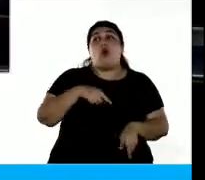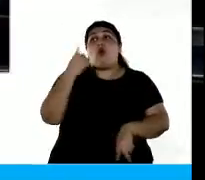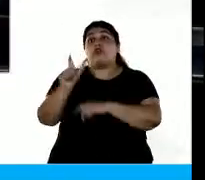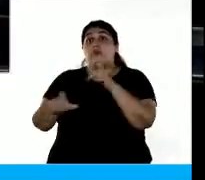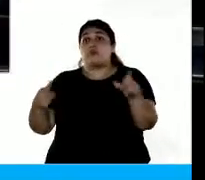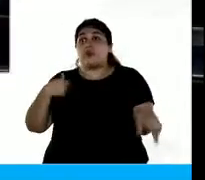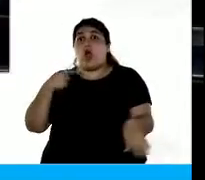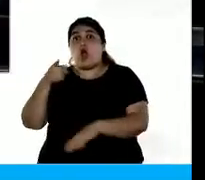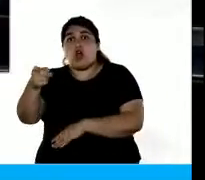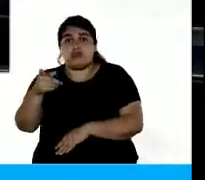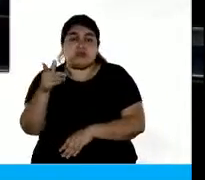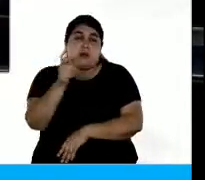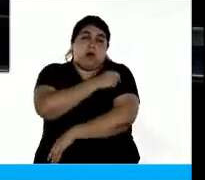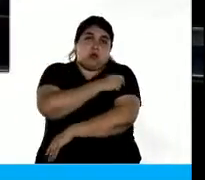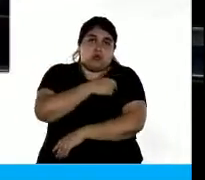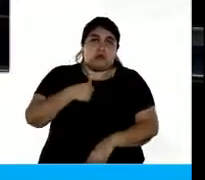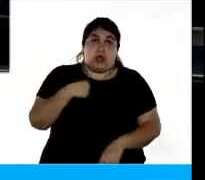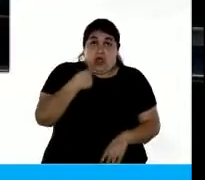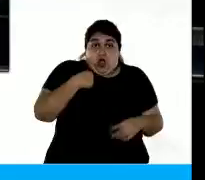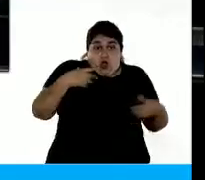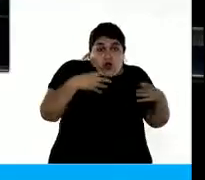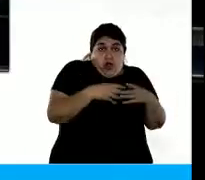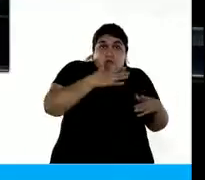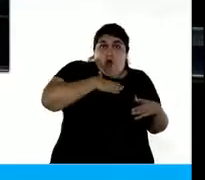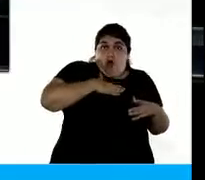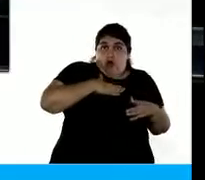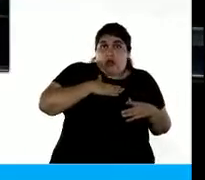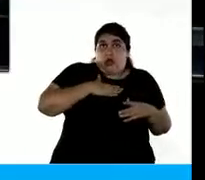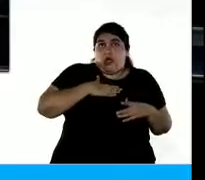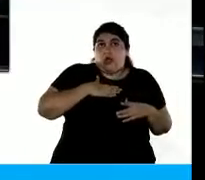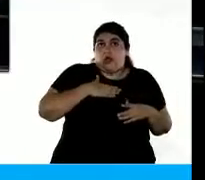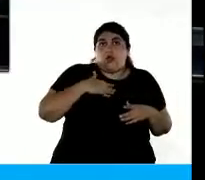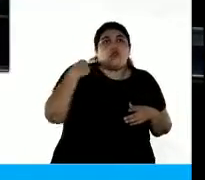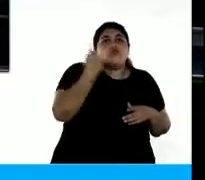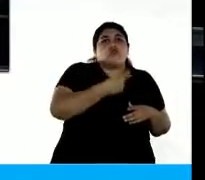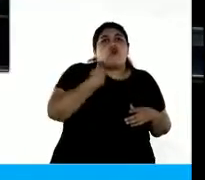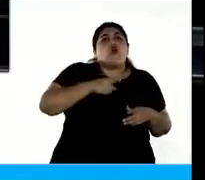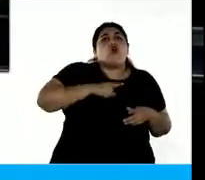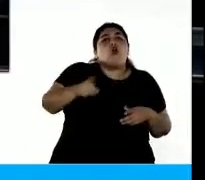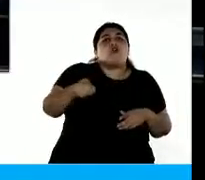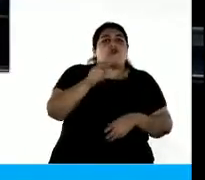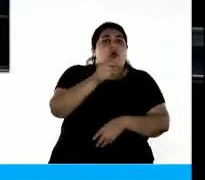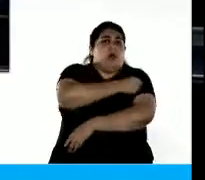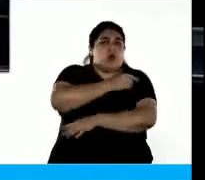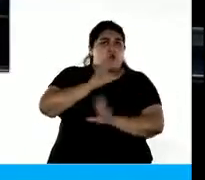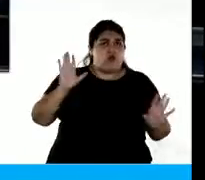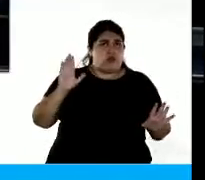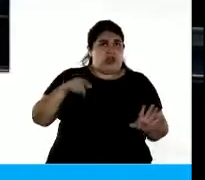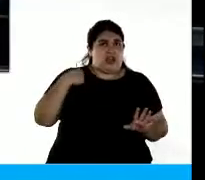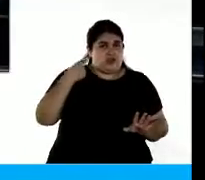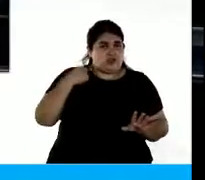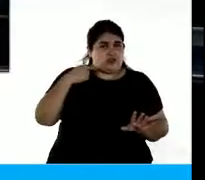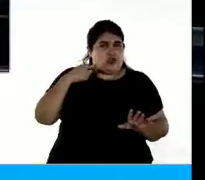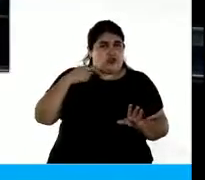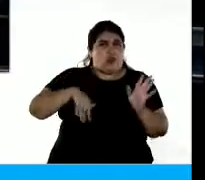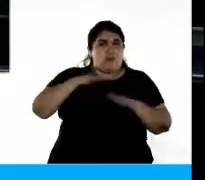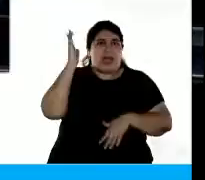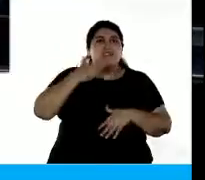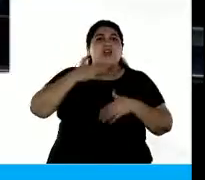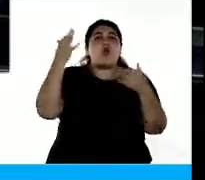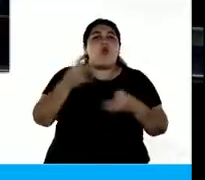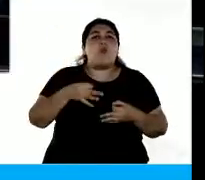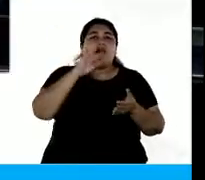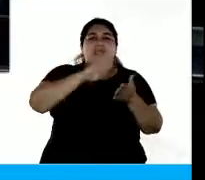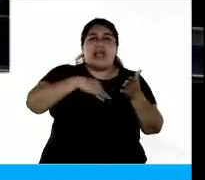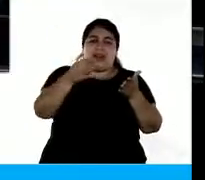creo y espero poder representar somos todos pro vacunas todos hemos llevado a nuestros hijos a cumplir con el calendario de